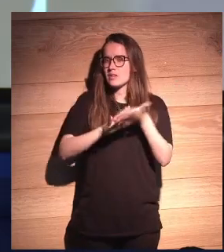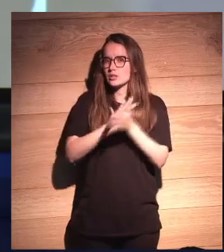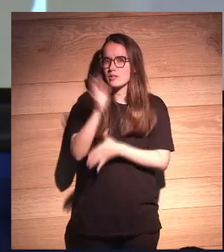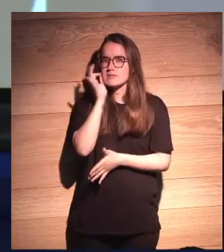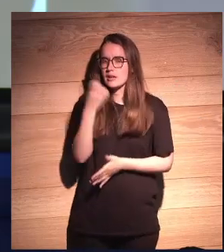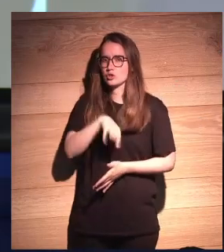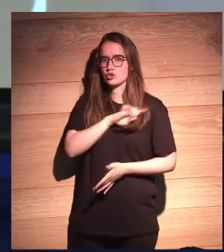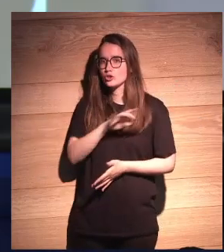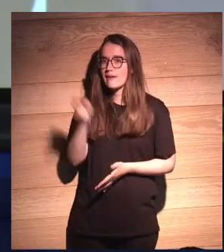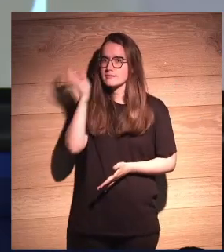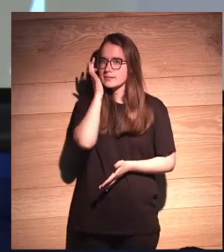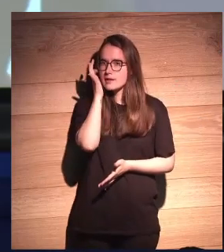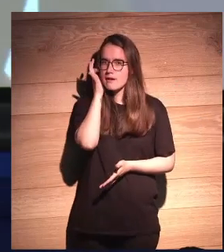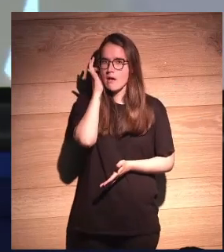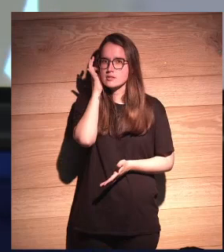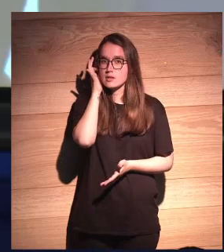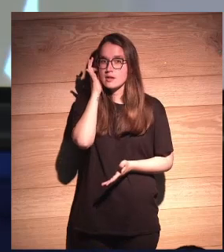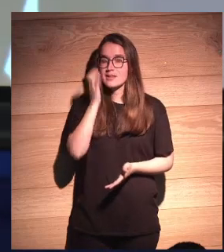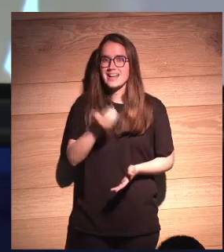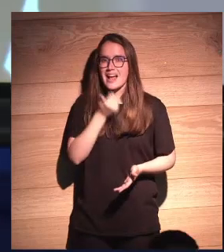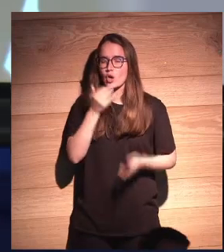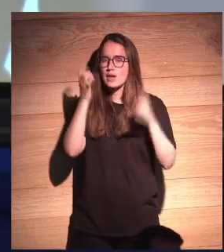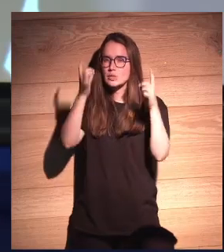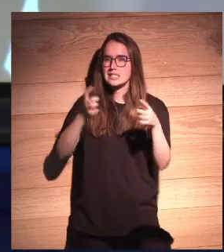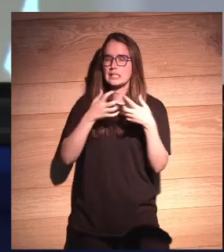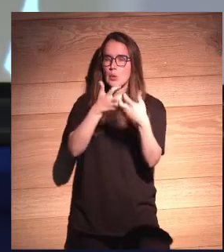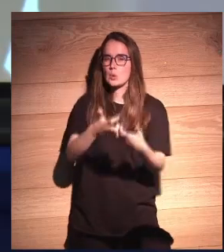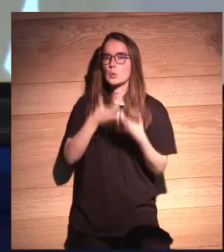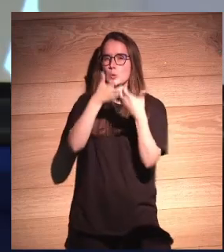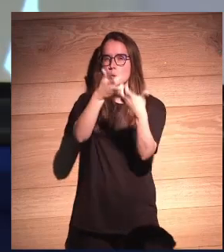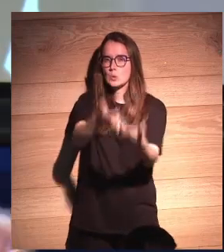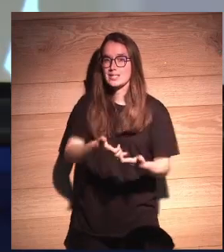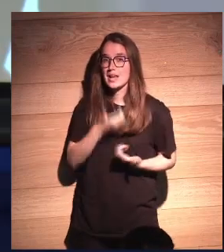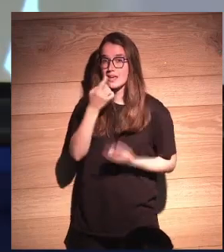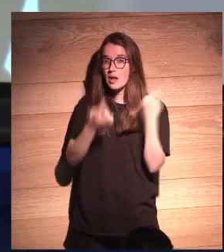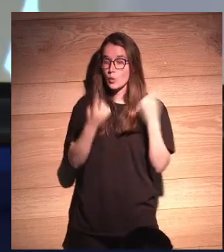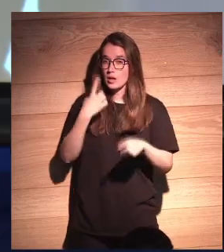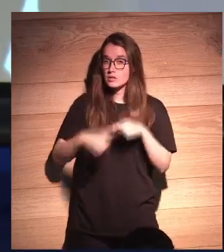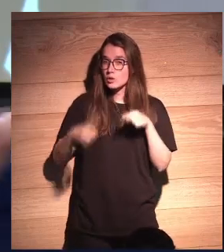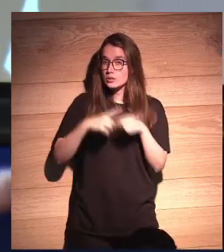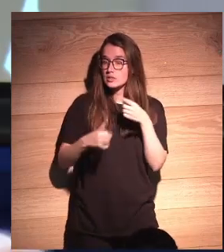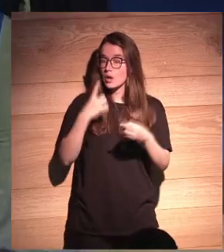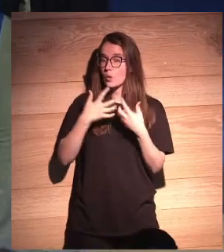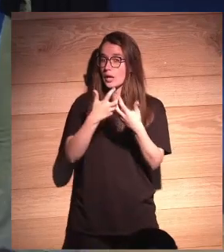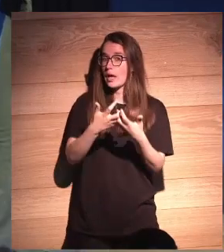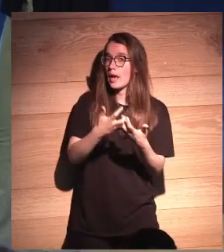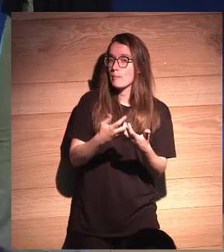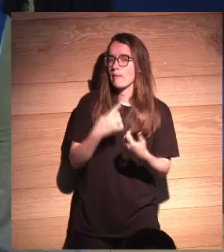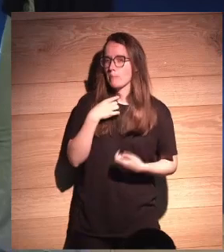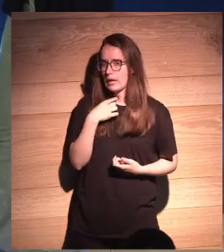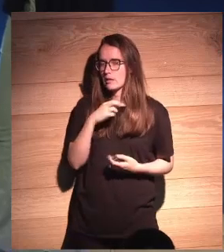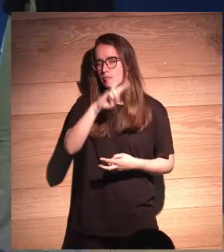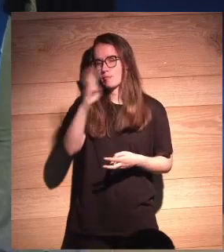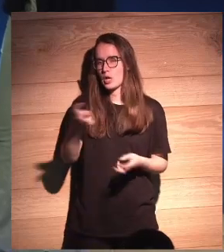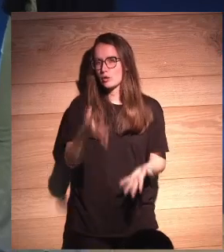siendo nosotras chicas, y es algo que hemos intentado luchar siempre por esto. Hay algunas batallas que pierdes,